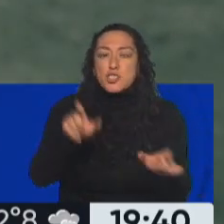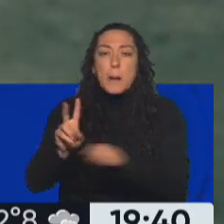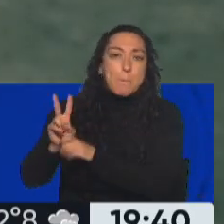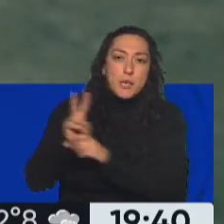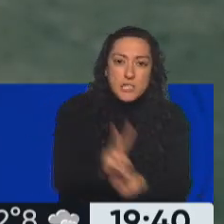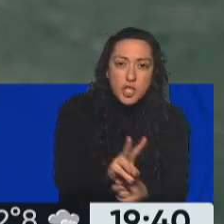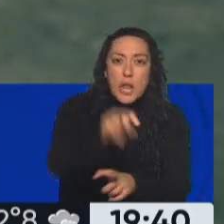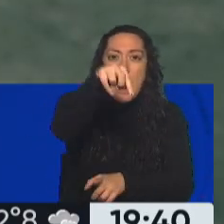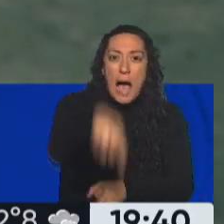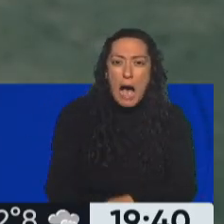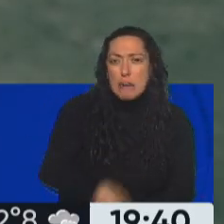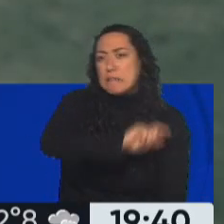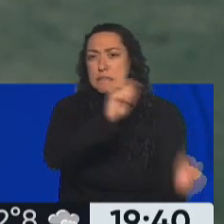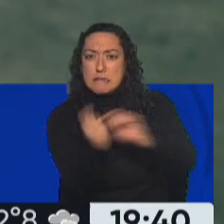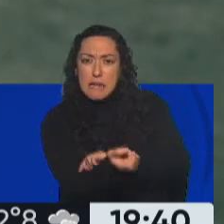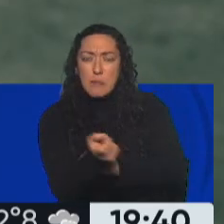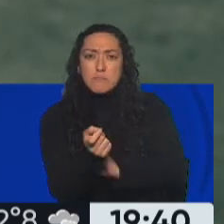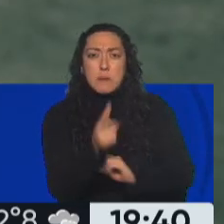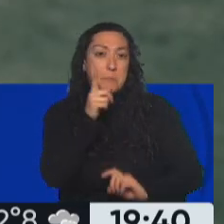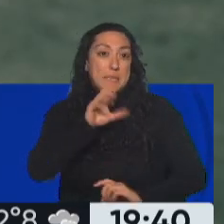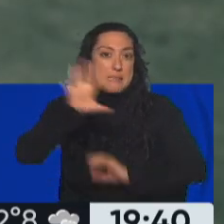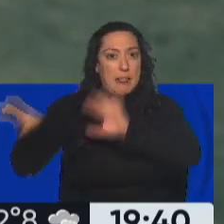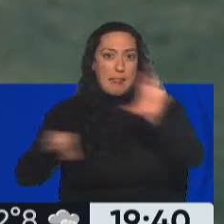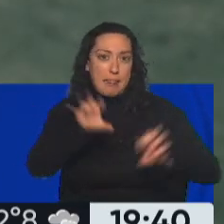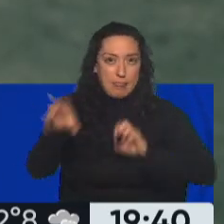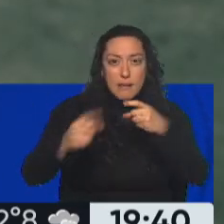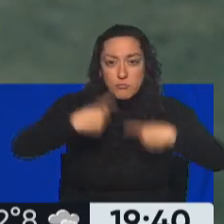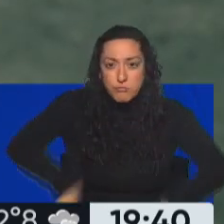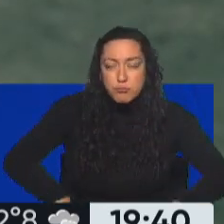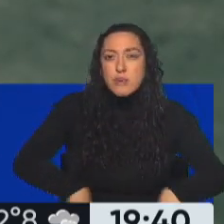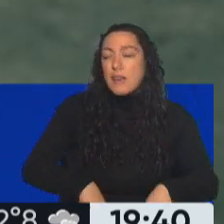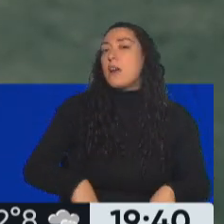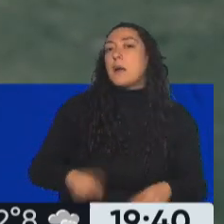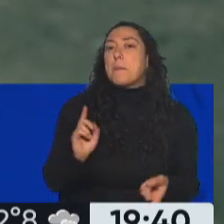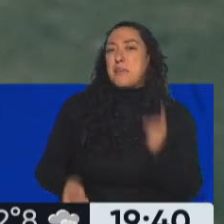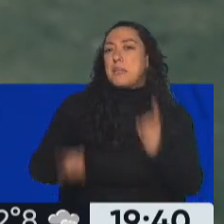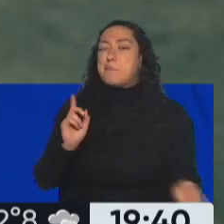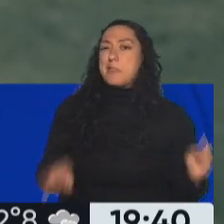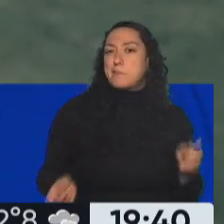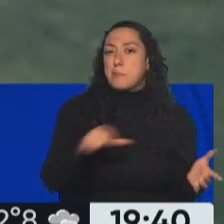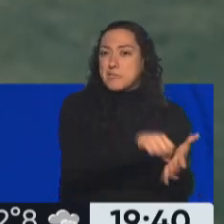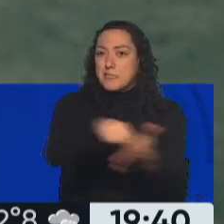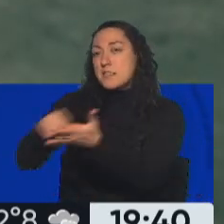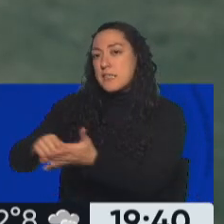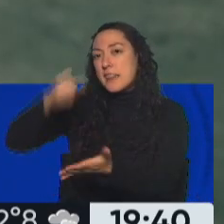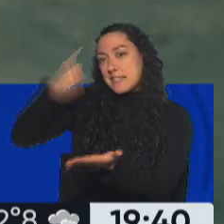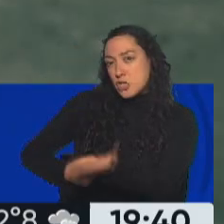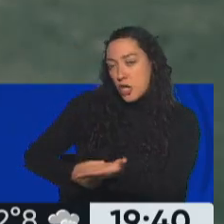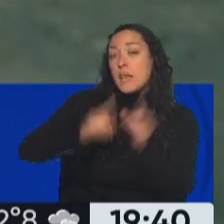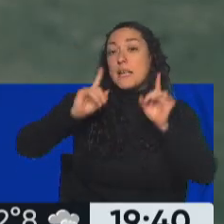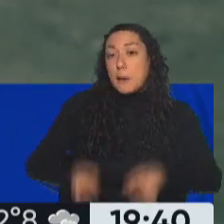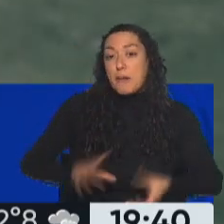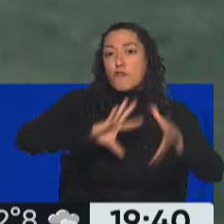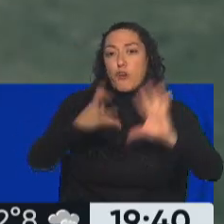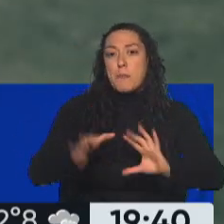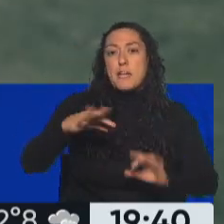transformó en un leviatán de múltiples tentáculos que pretende decidir no solo qué debe hacer cada Estado-nación, sino también cómo deben vivir